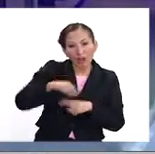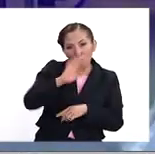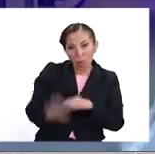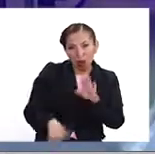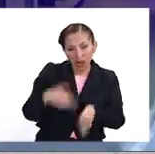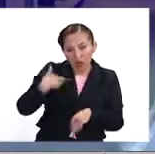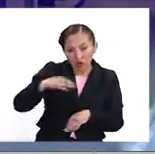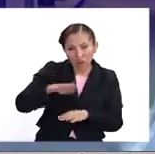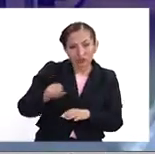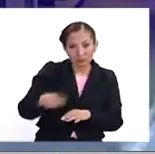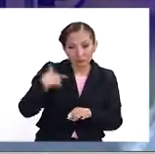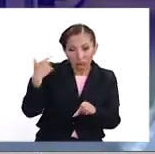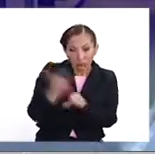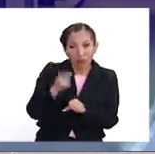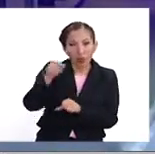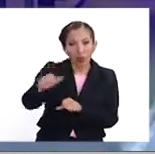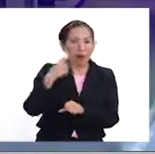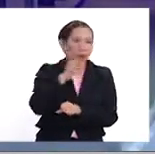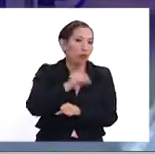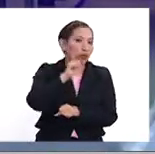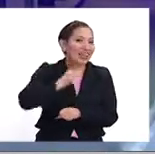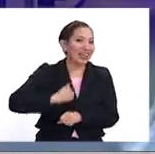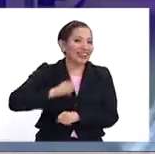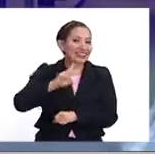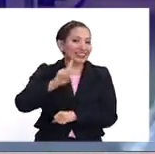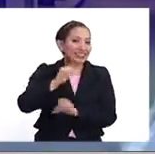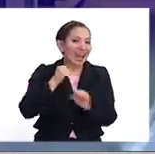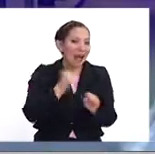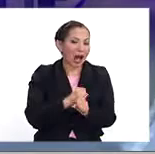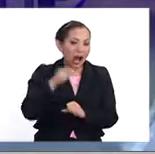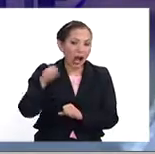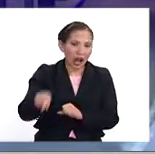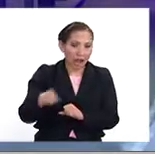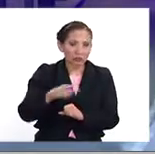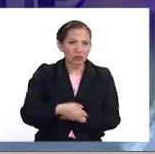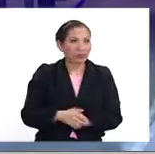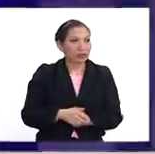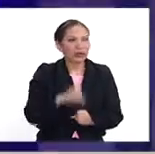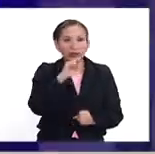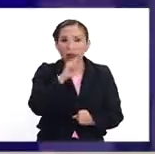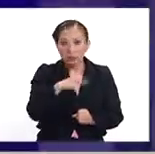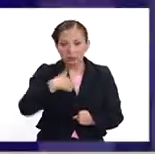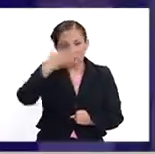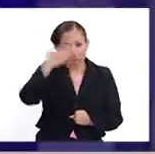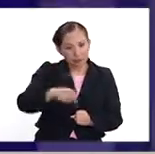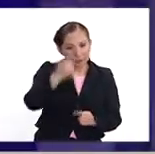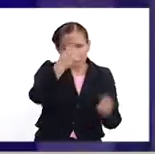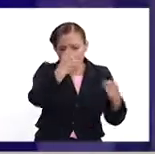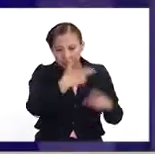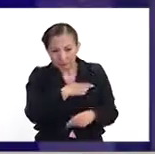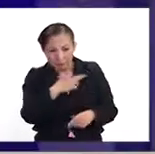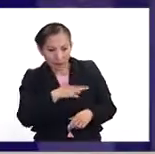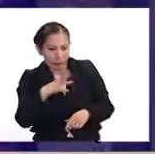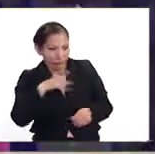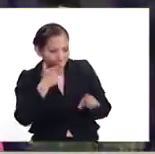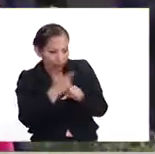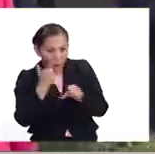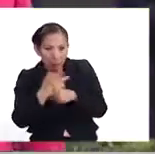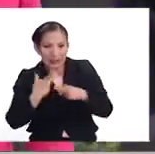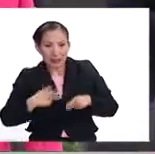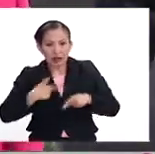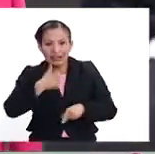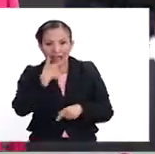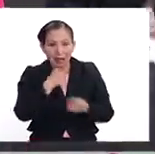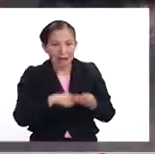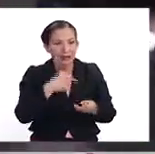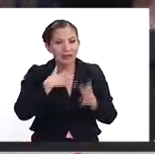primeras víctimas, entre ellos una canadiense de 30 años de edad. También sabemos que entre los heridos se encuentran ciudadanos